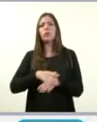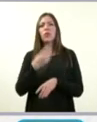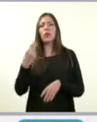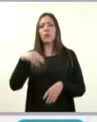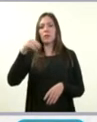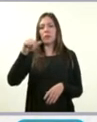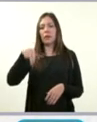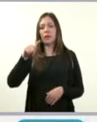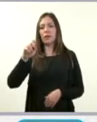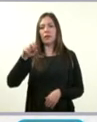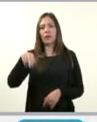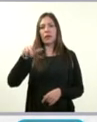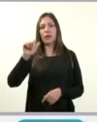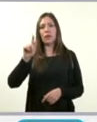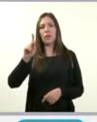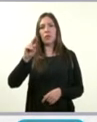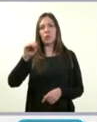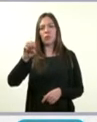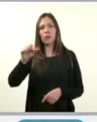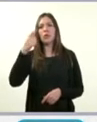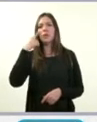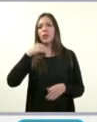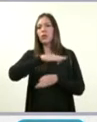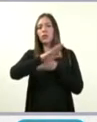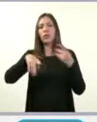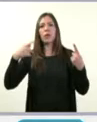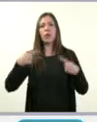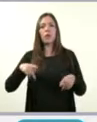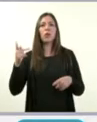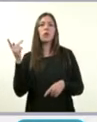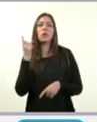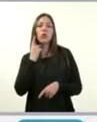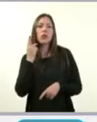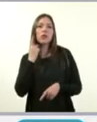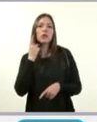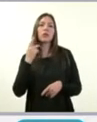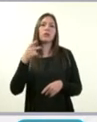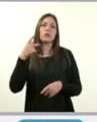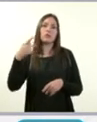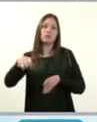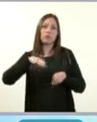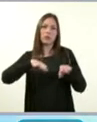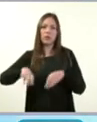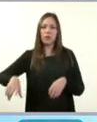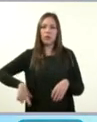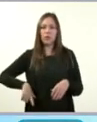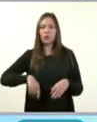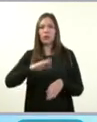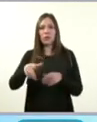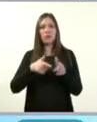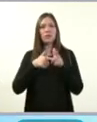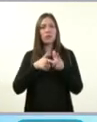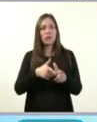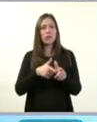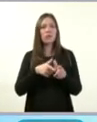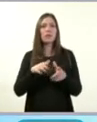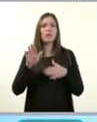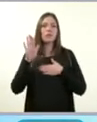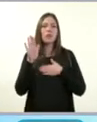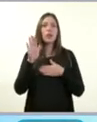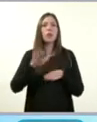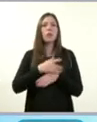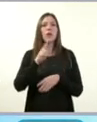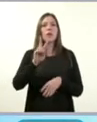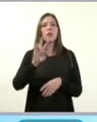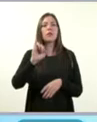un llamado a los líderes, a los políticos y a la población en general, a los líderes y políticos de que sigan viendo el VIH como un